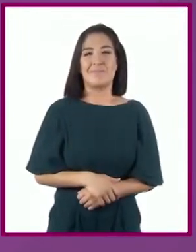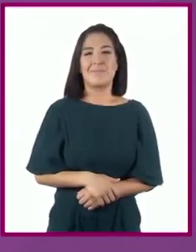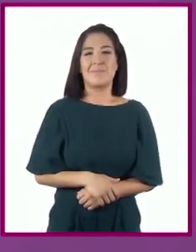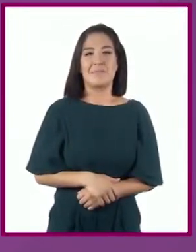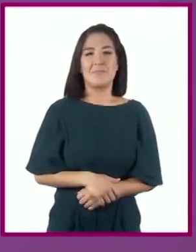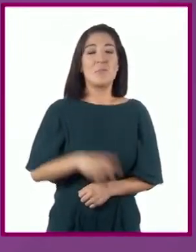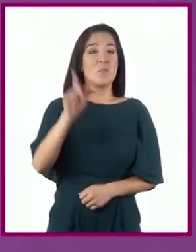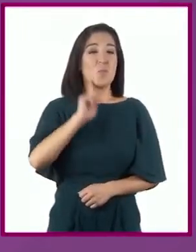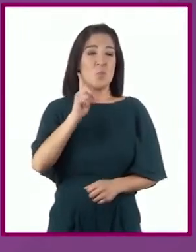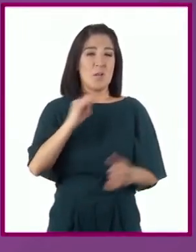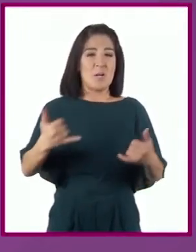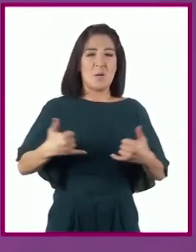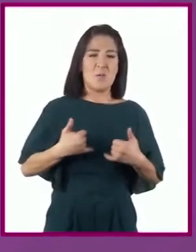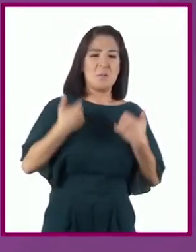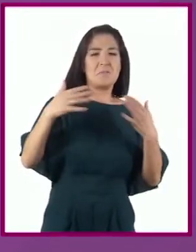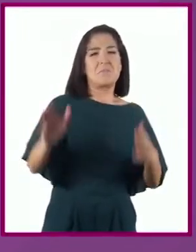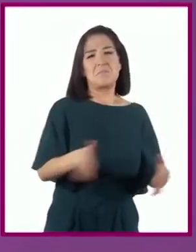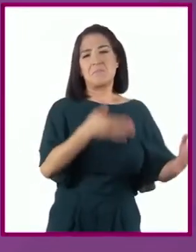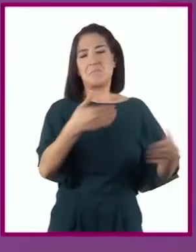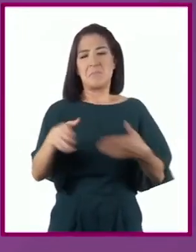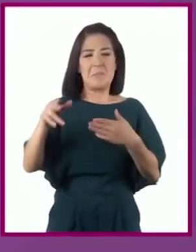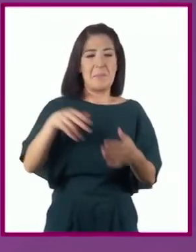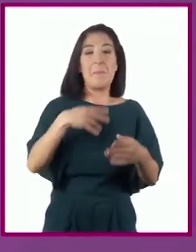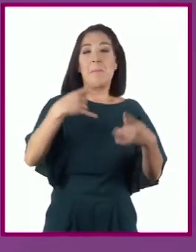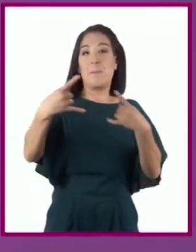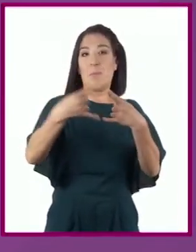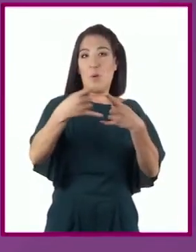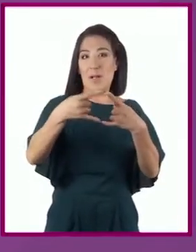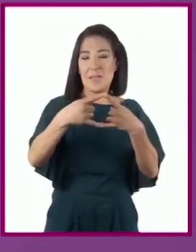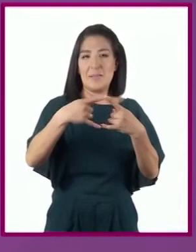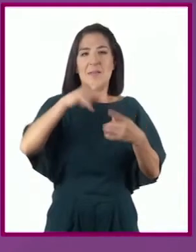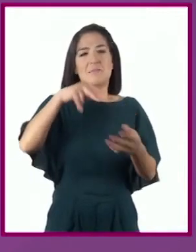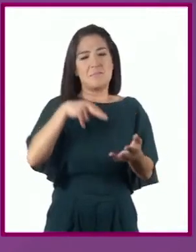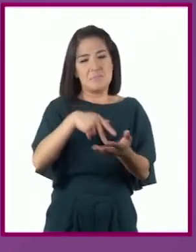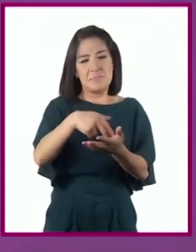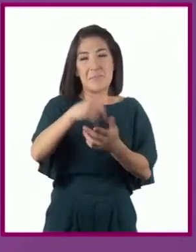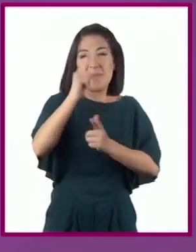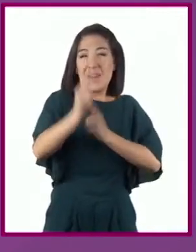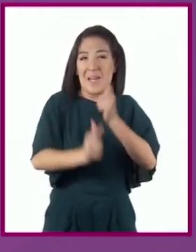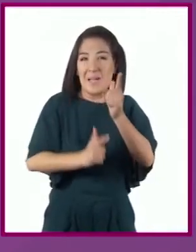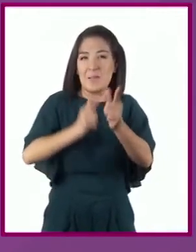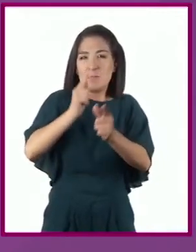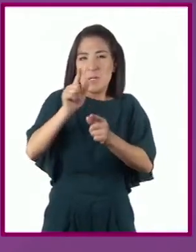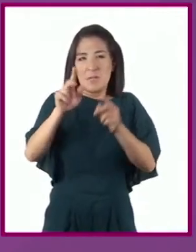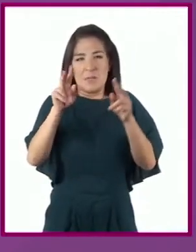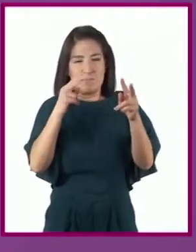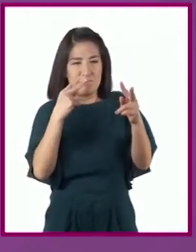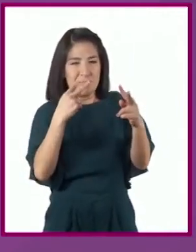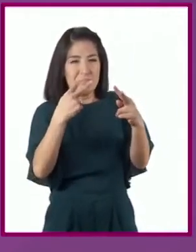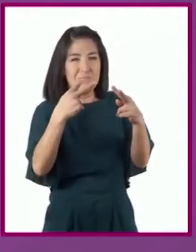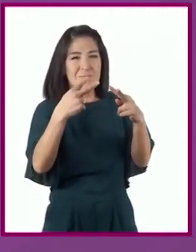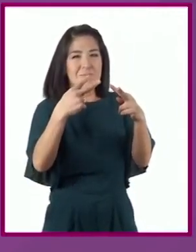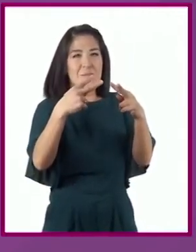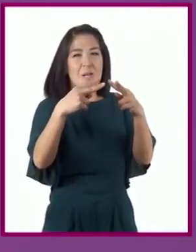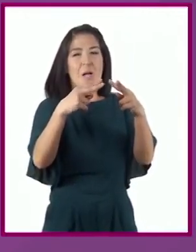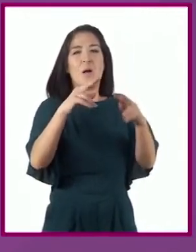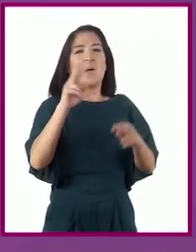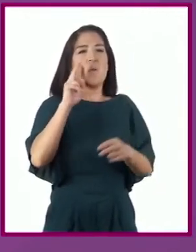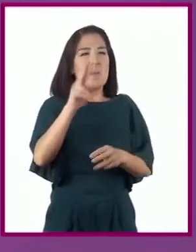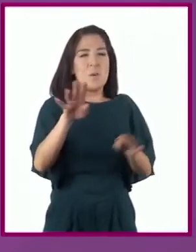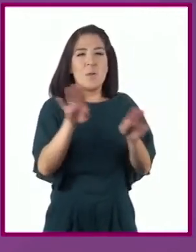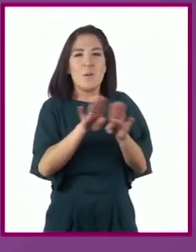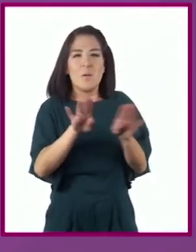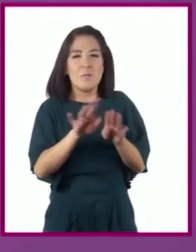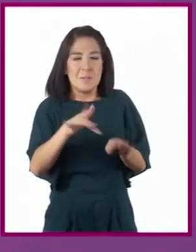Una mujer joven pasó por la puerta. Avanzó despacio, mirando a Spade con ojos a la vez tímidos